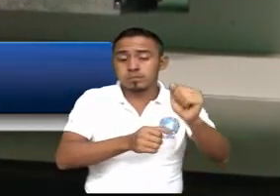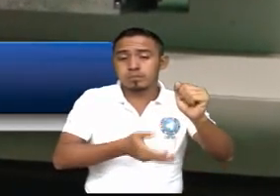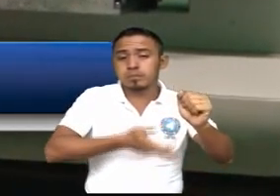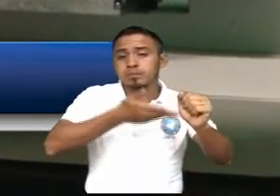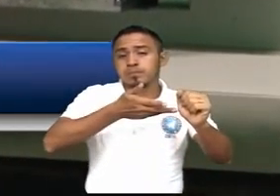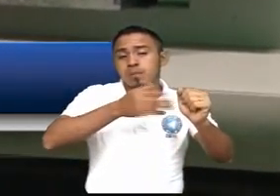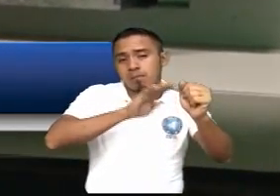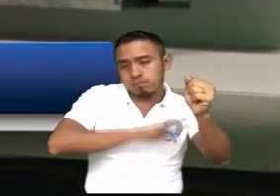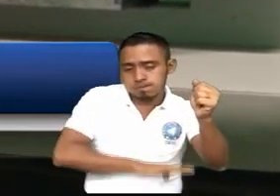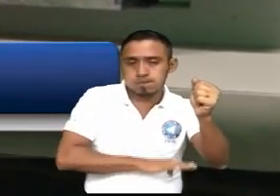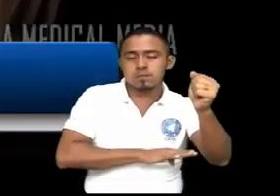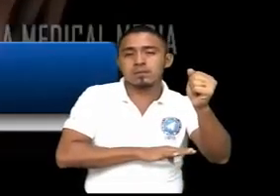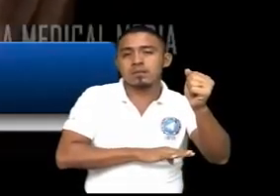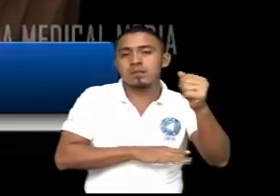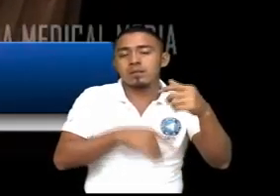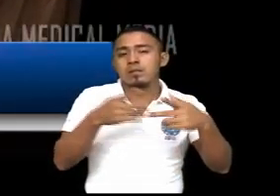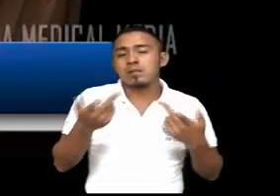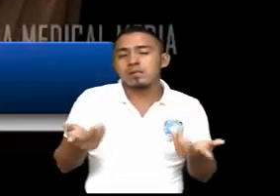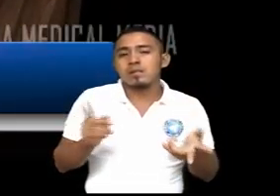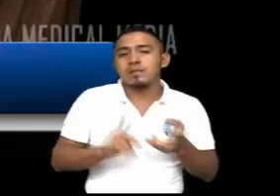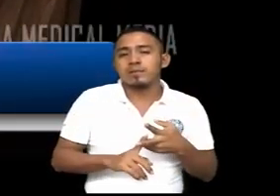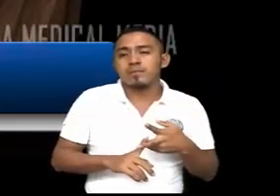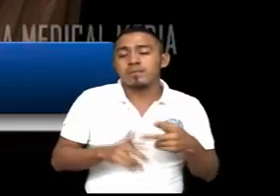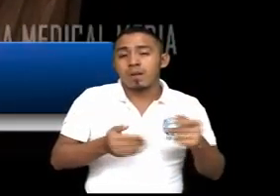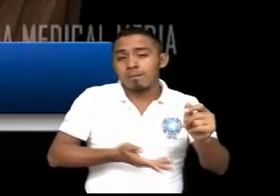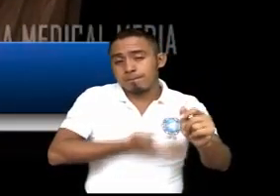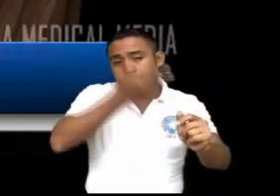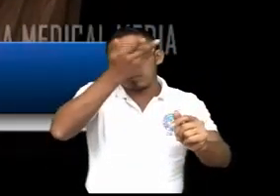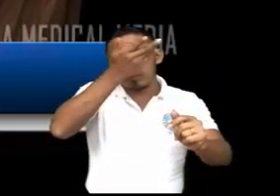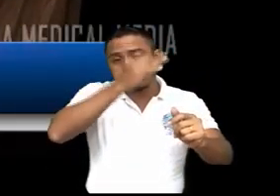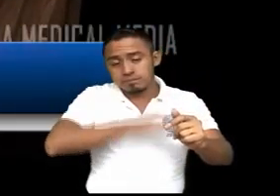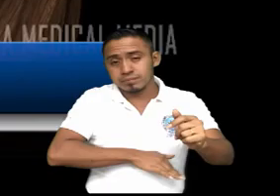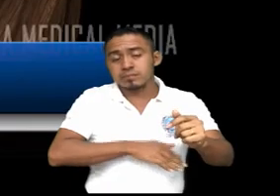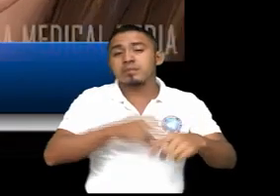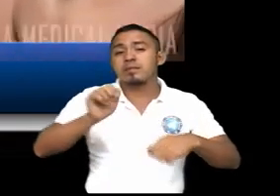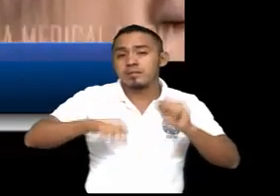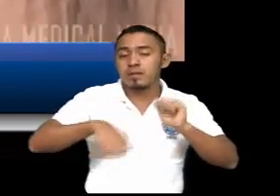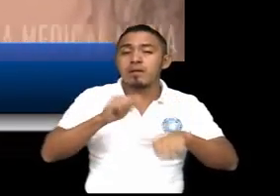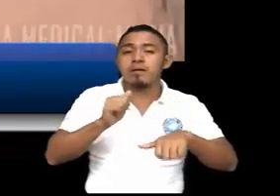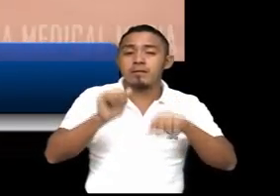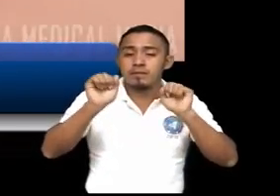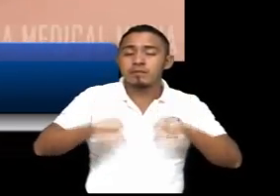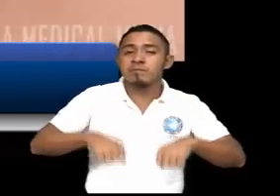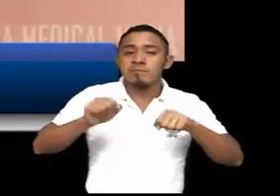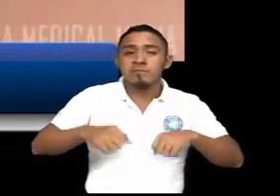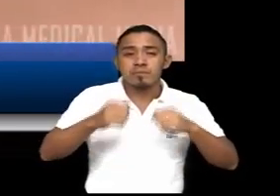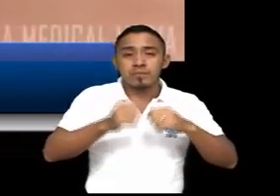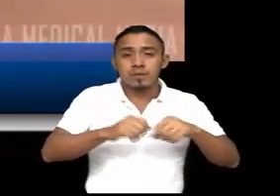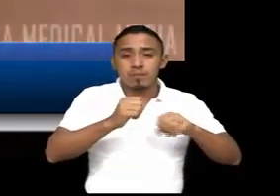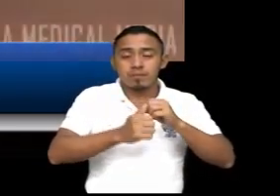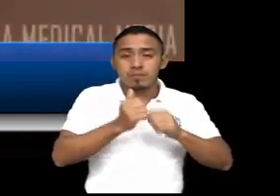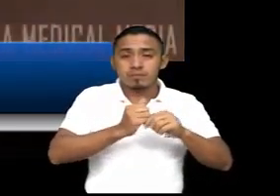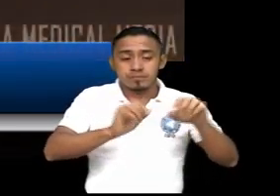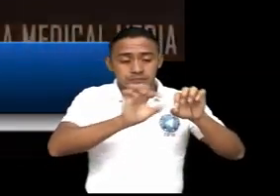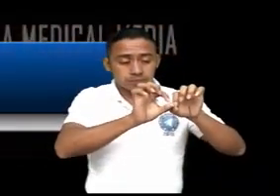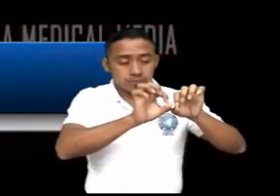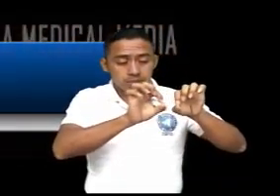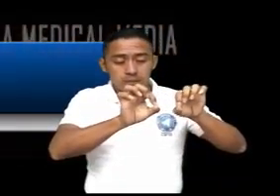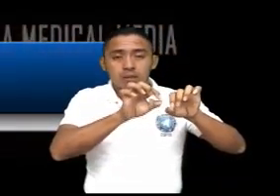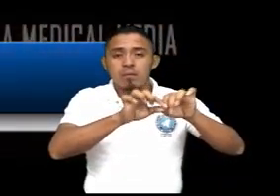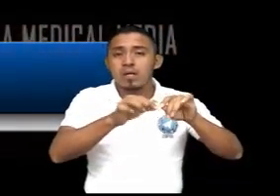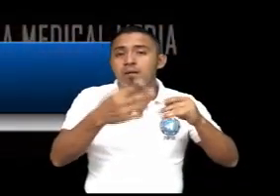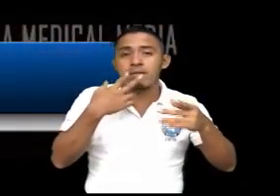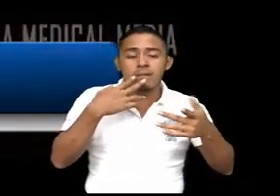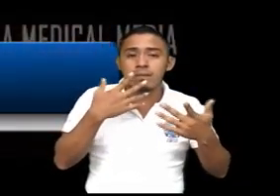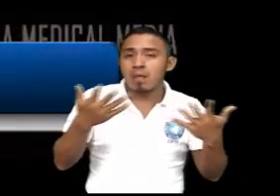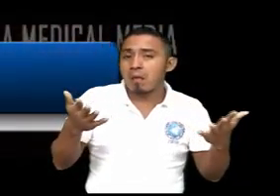la presión, o pacientes que viven con presiones altas, esas dos condiciones hacen que este tronquito que está aquí pierda su irrigación